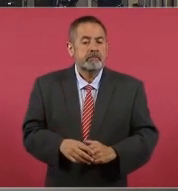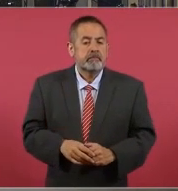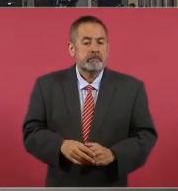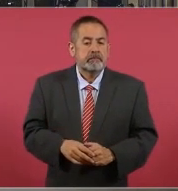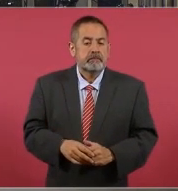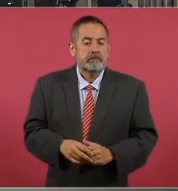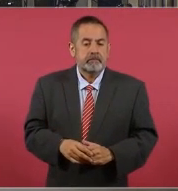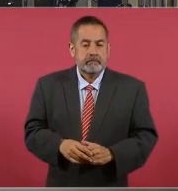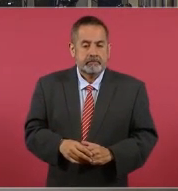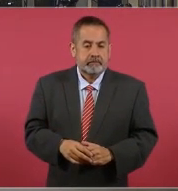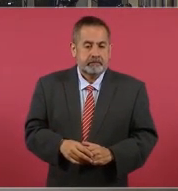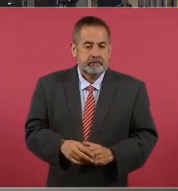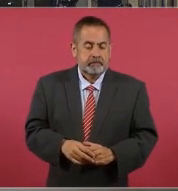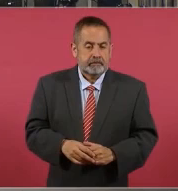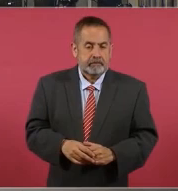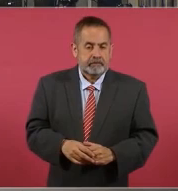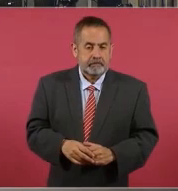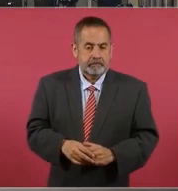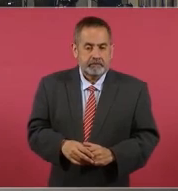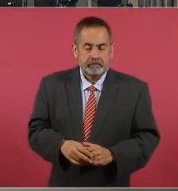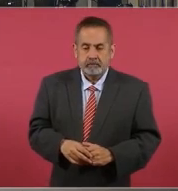una gran reserva de valores